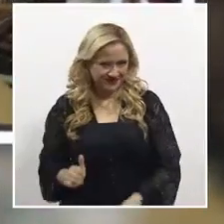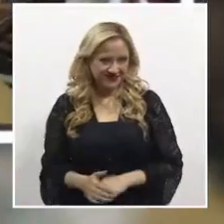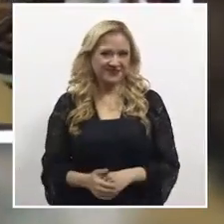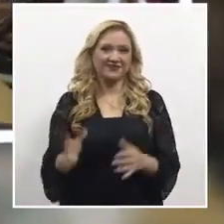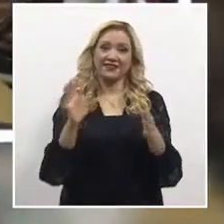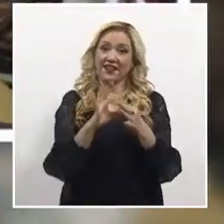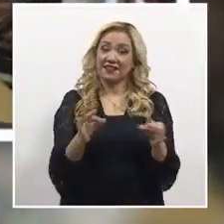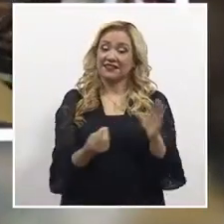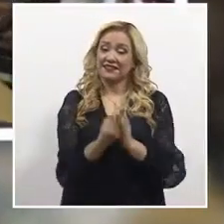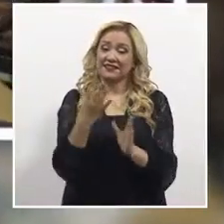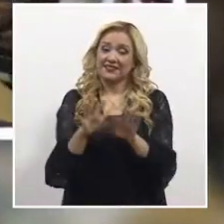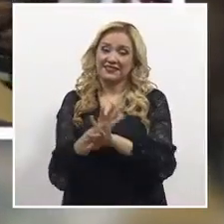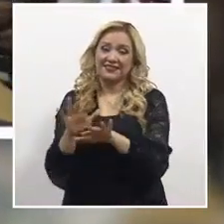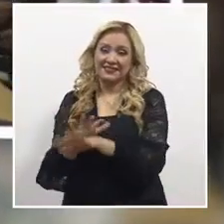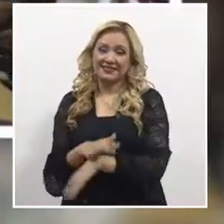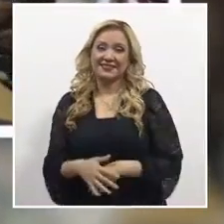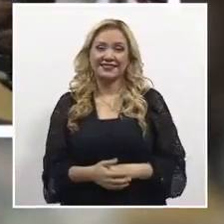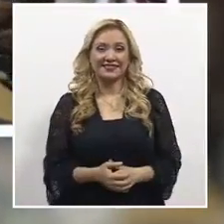de la Federación, Jesús Daza.